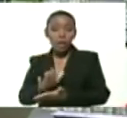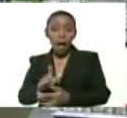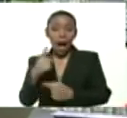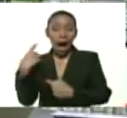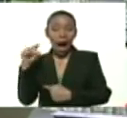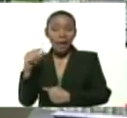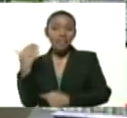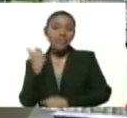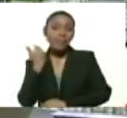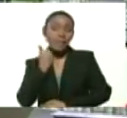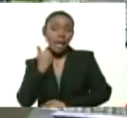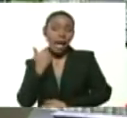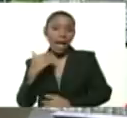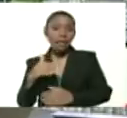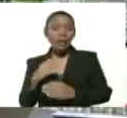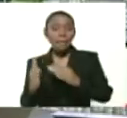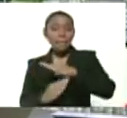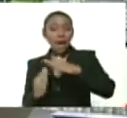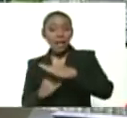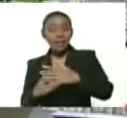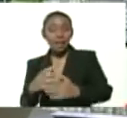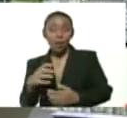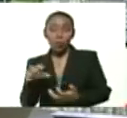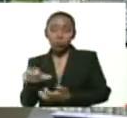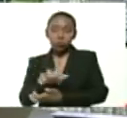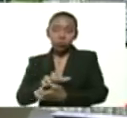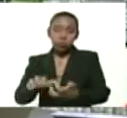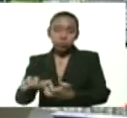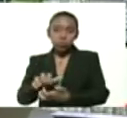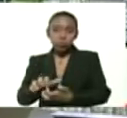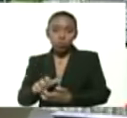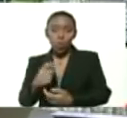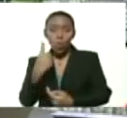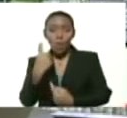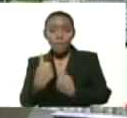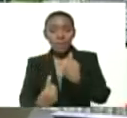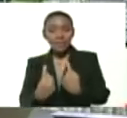presentan enfermedades de base complejas, complicadas.